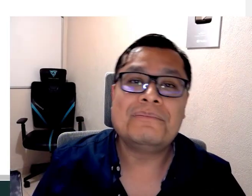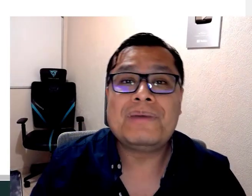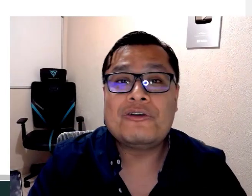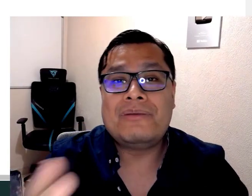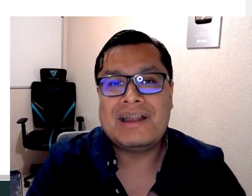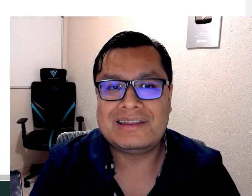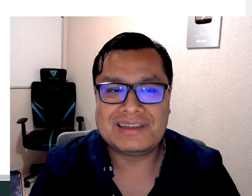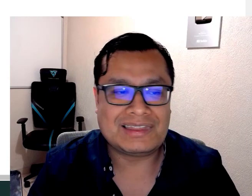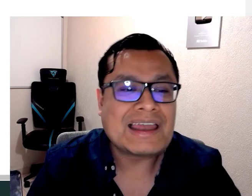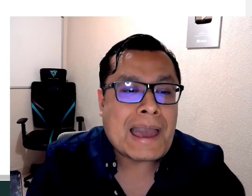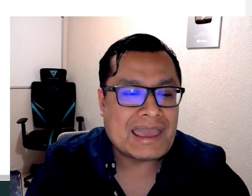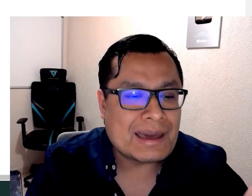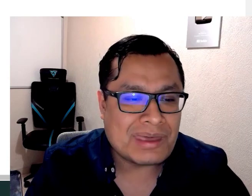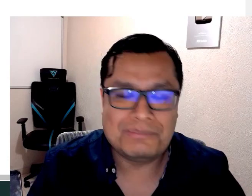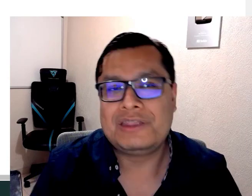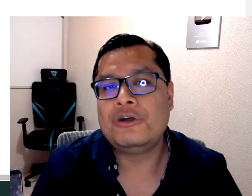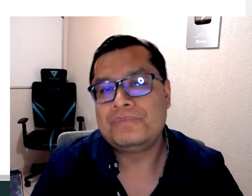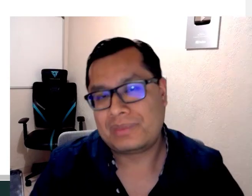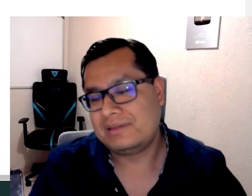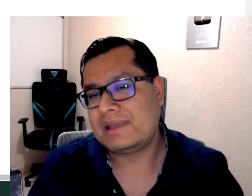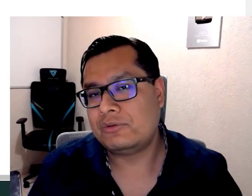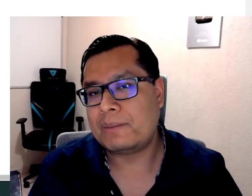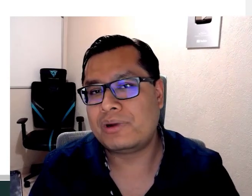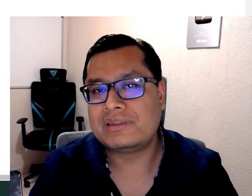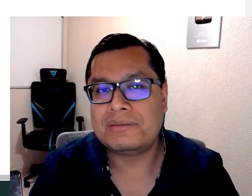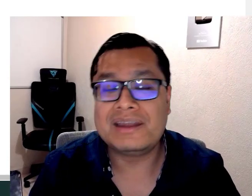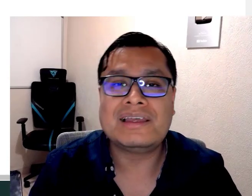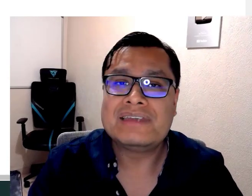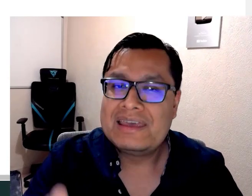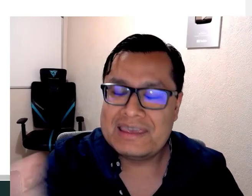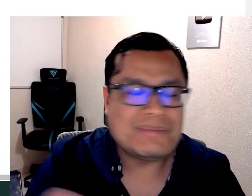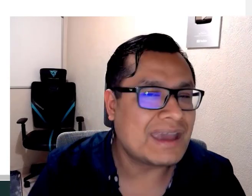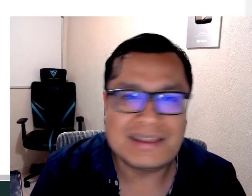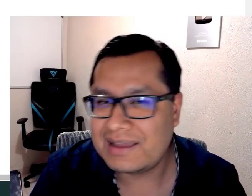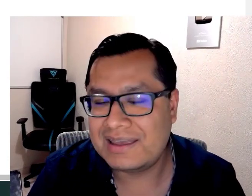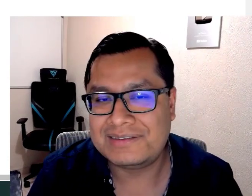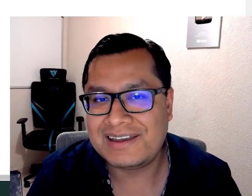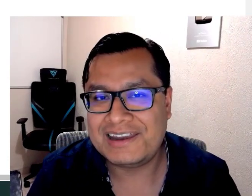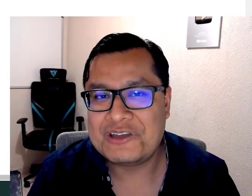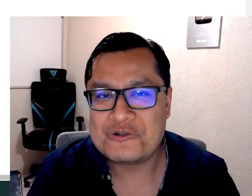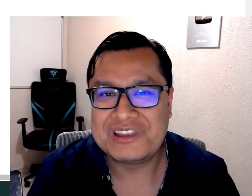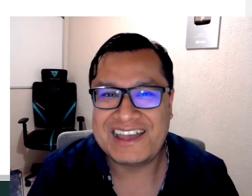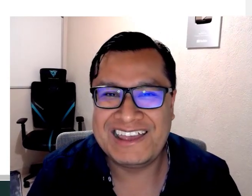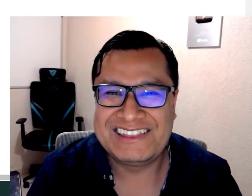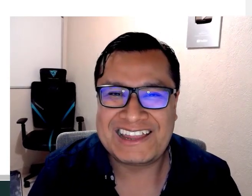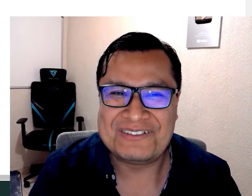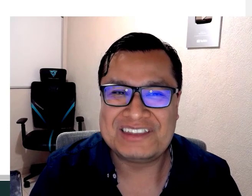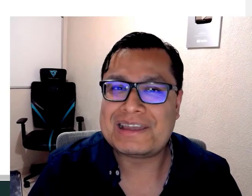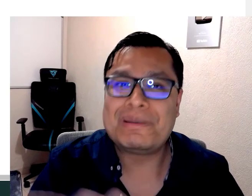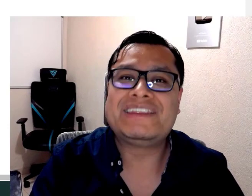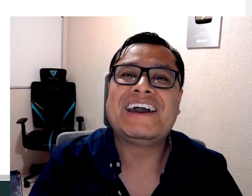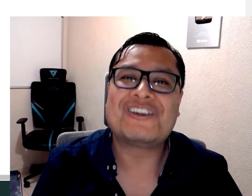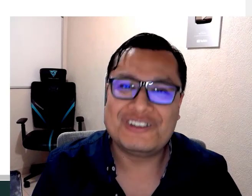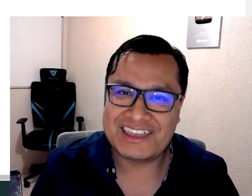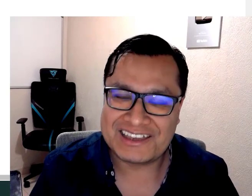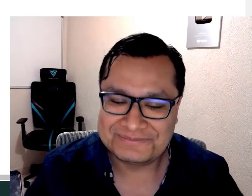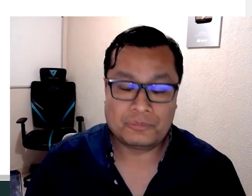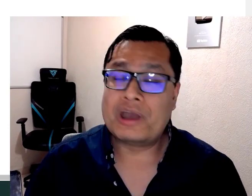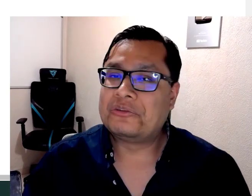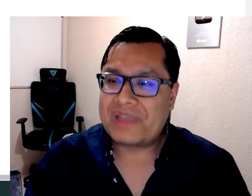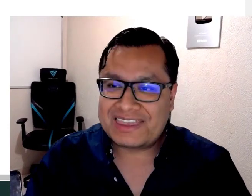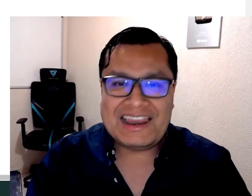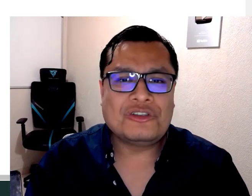mi camarita vengo a mirar la secretaria ella me invitó estamos a puertas abiertas y me encantaría hacerle una entrevista platicar con